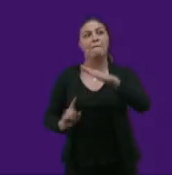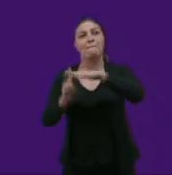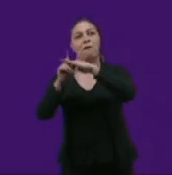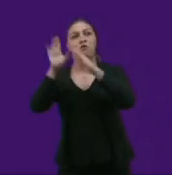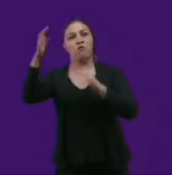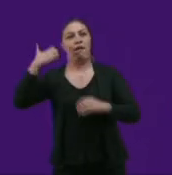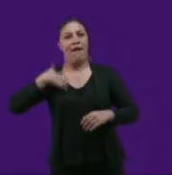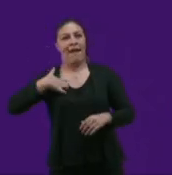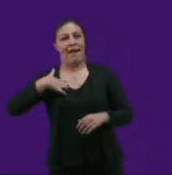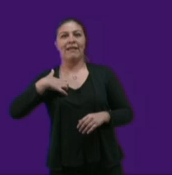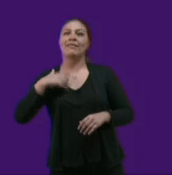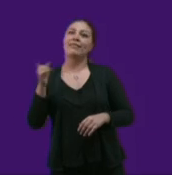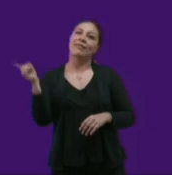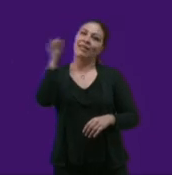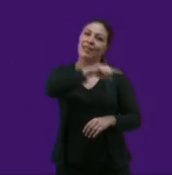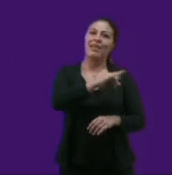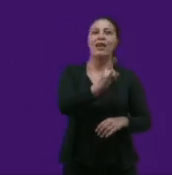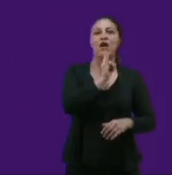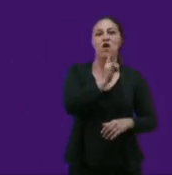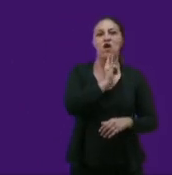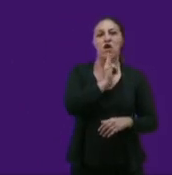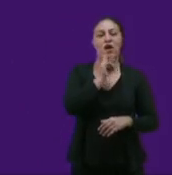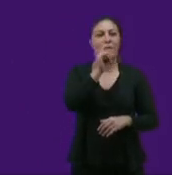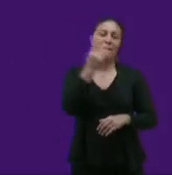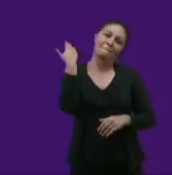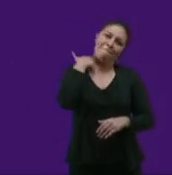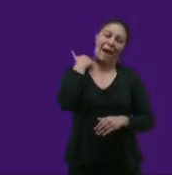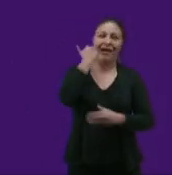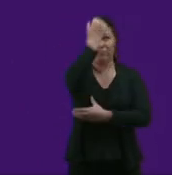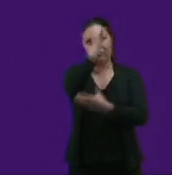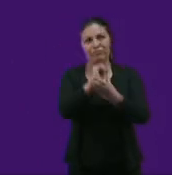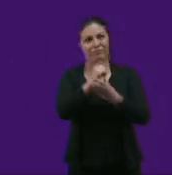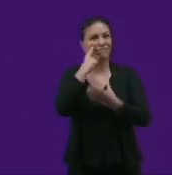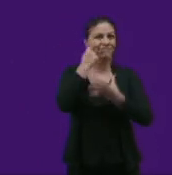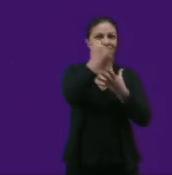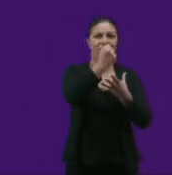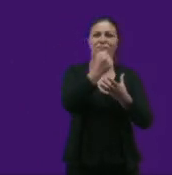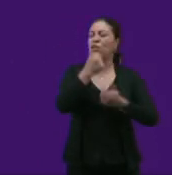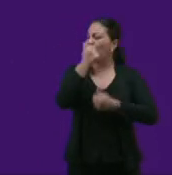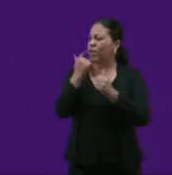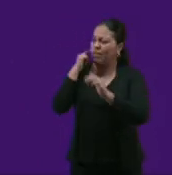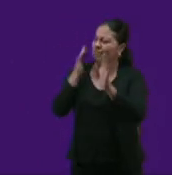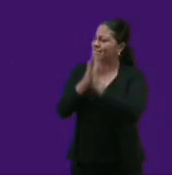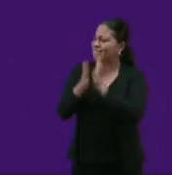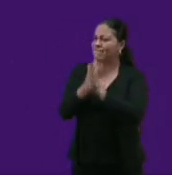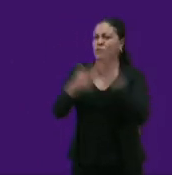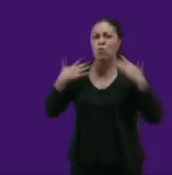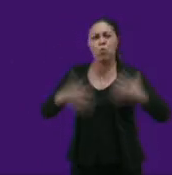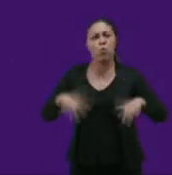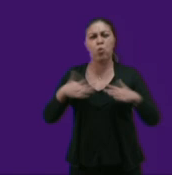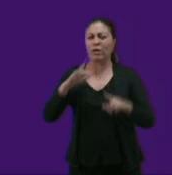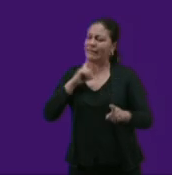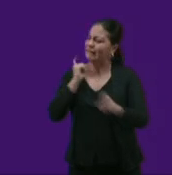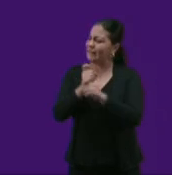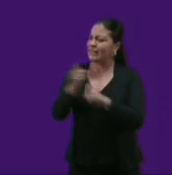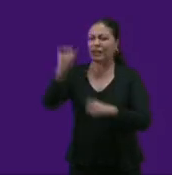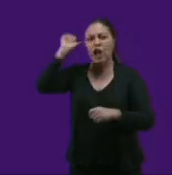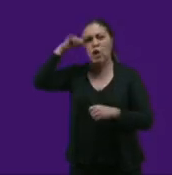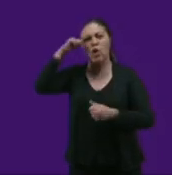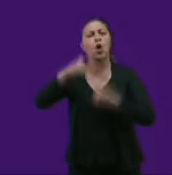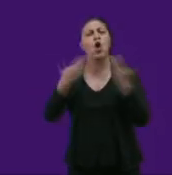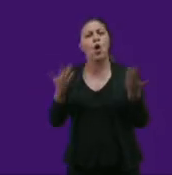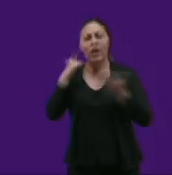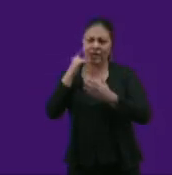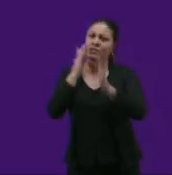en Estados Unidos cuando salieron a bolsa. ¿Cuáles han sido esos momentos, he contado algunos, más complejos que usted considera que vivió la